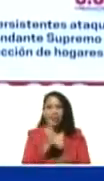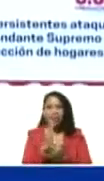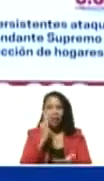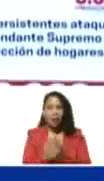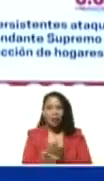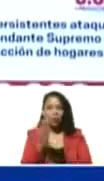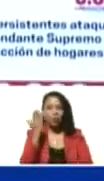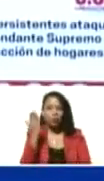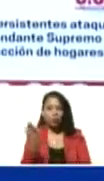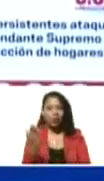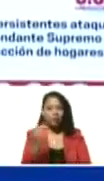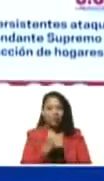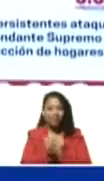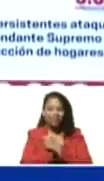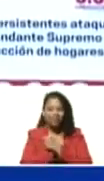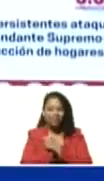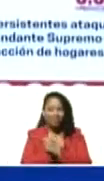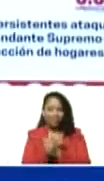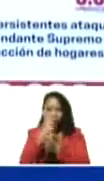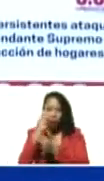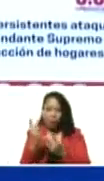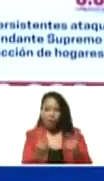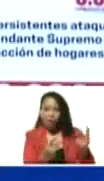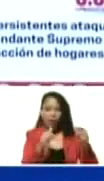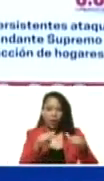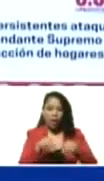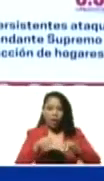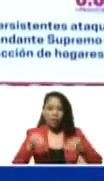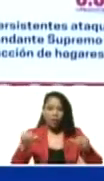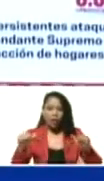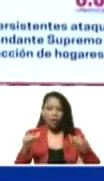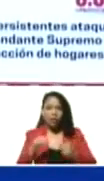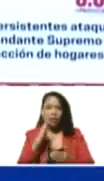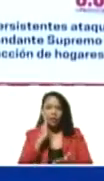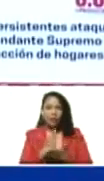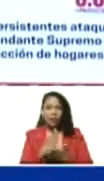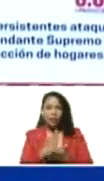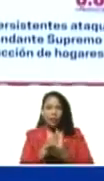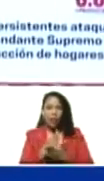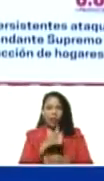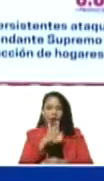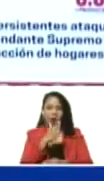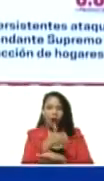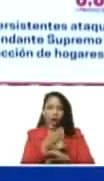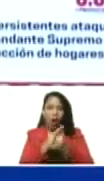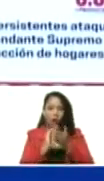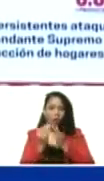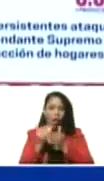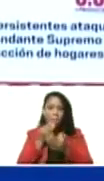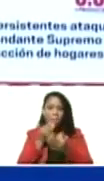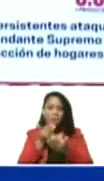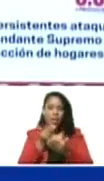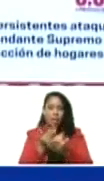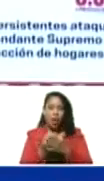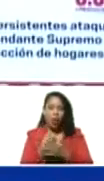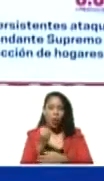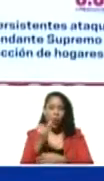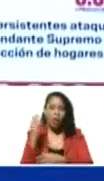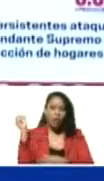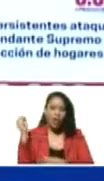usted amorosamente bienvenido a estas tierras, que siempre que uno va a una comunidad piden, ¿cuándo vas a